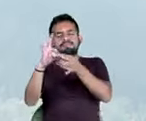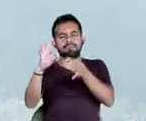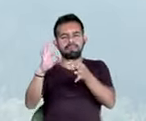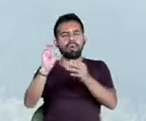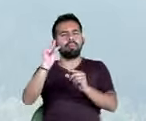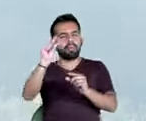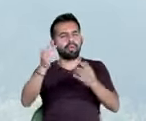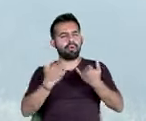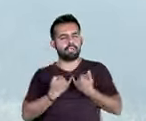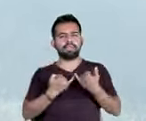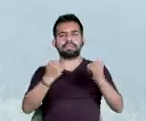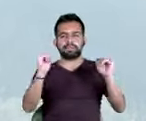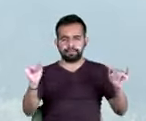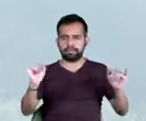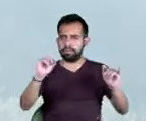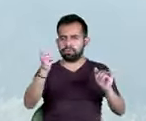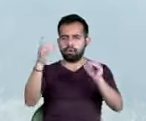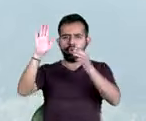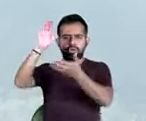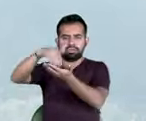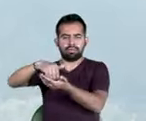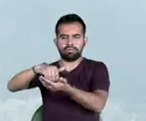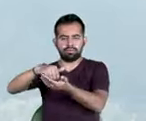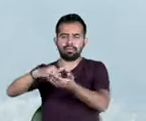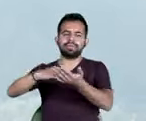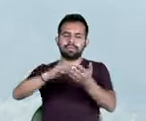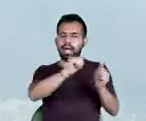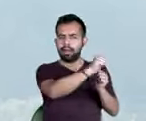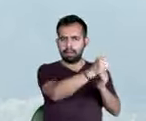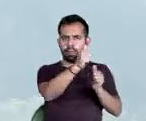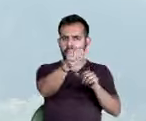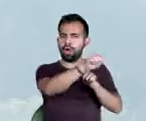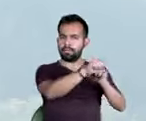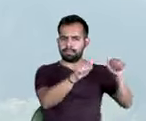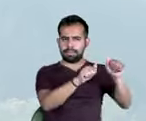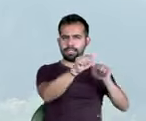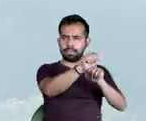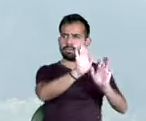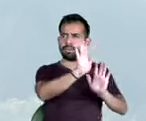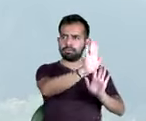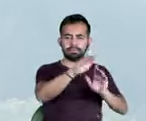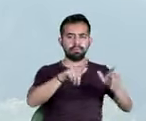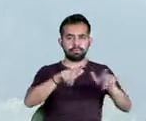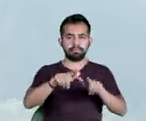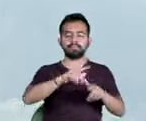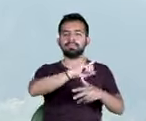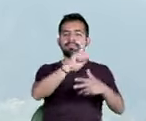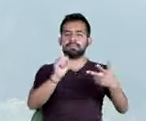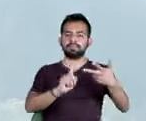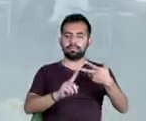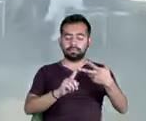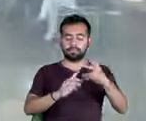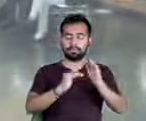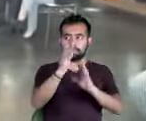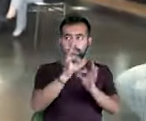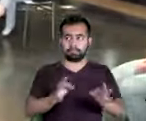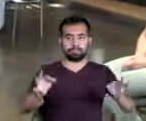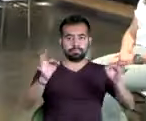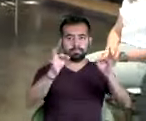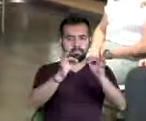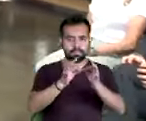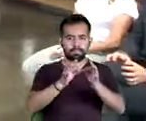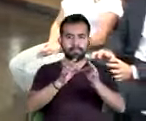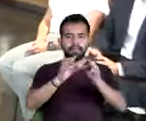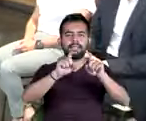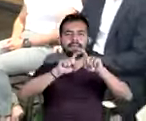el casco colonial, sino que aterricen, ¿no es cierto?, a esos territorios, porque es ahí donde hay que ejecutar. Y tercero, que es importante tener presente, son las